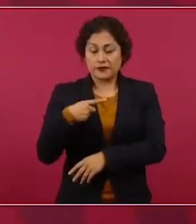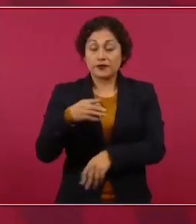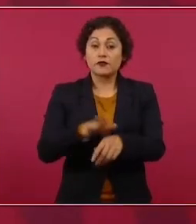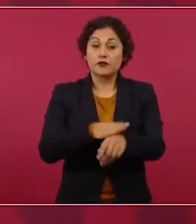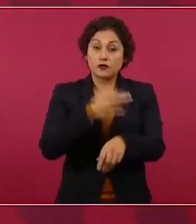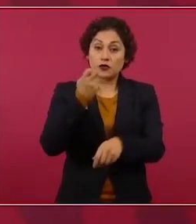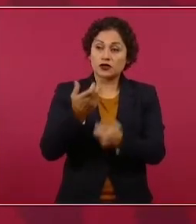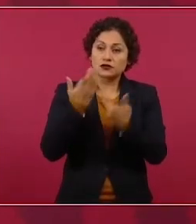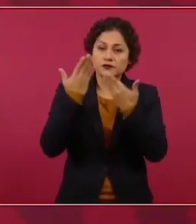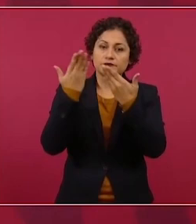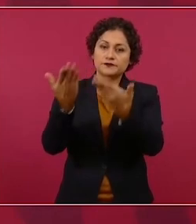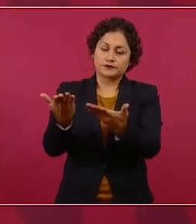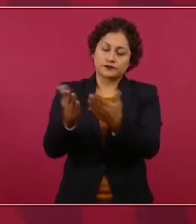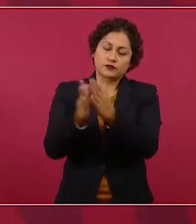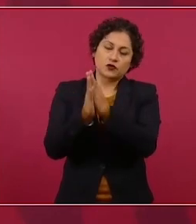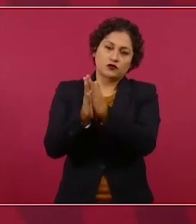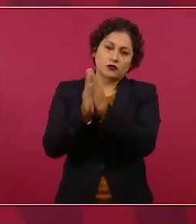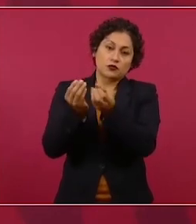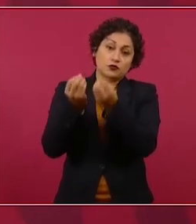enviarle a Ciro un abrazo.